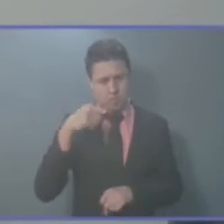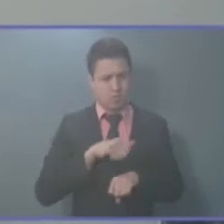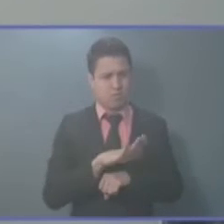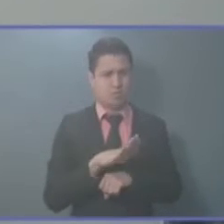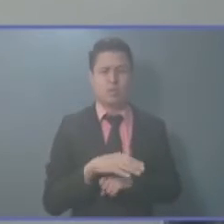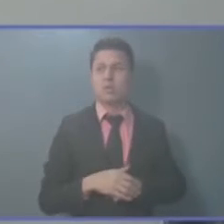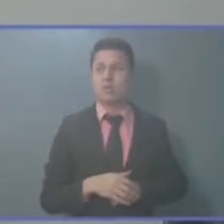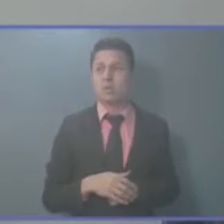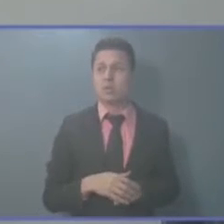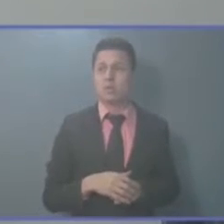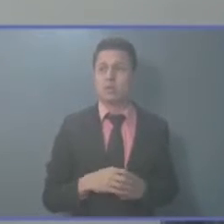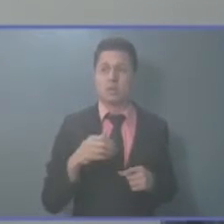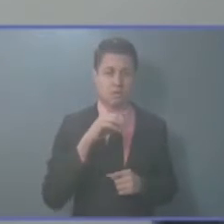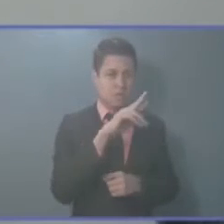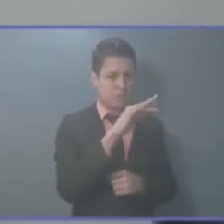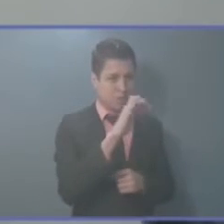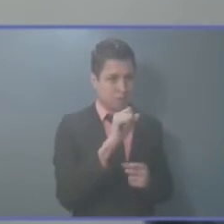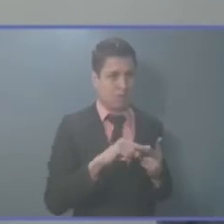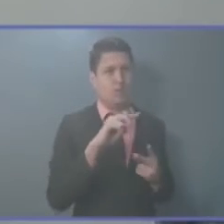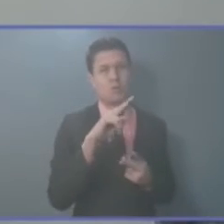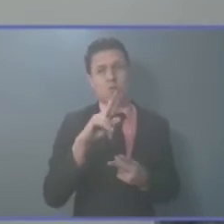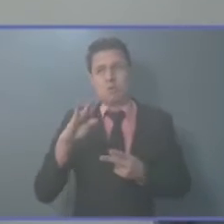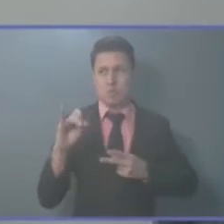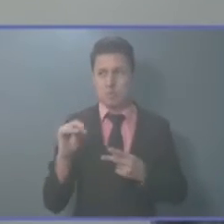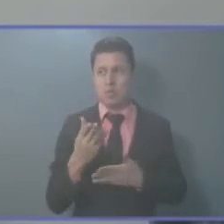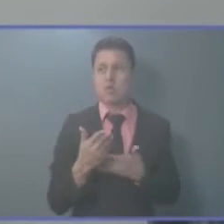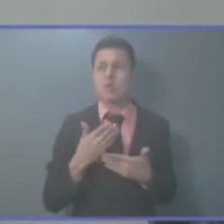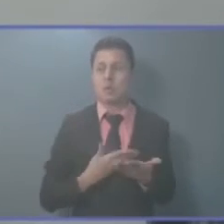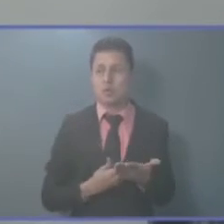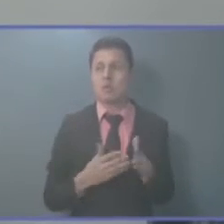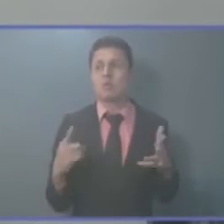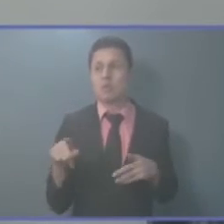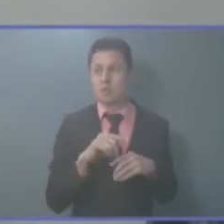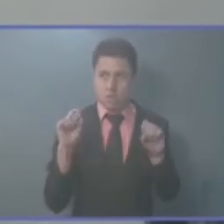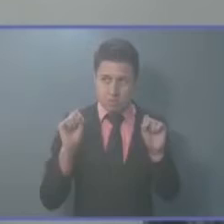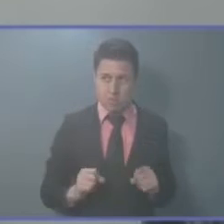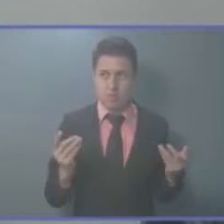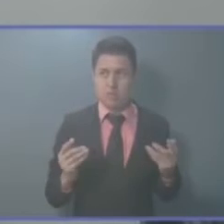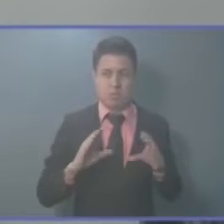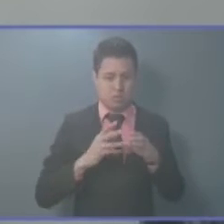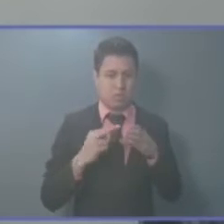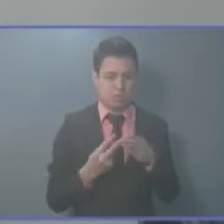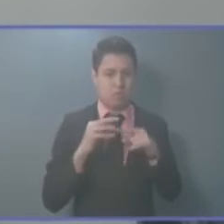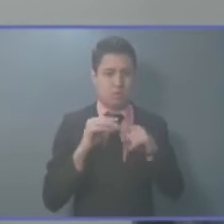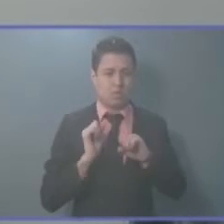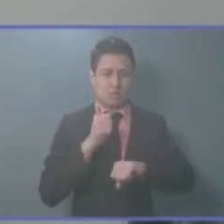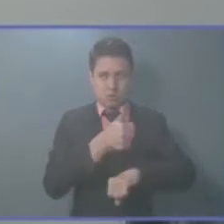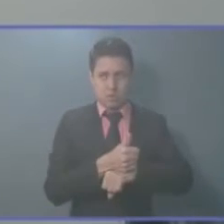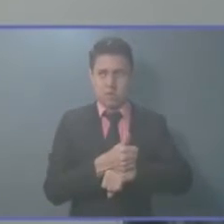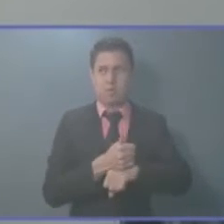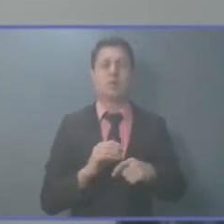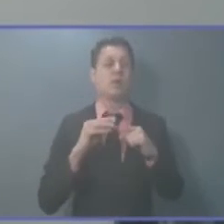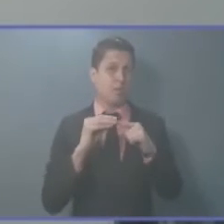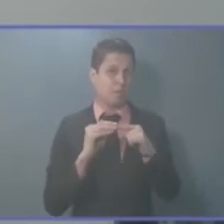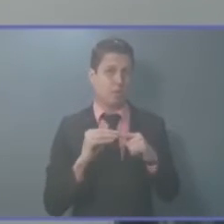le di a Carlitos Reyes, allá en Surbina, la propuesta para que pudiéramos hacer el comité que ha quedado de